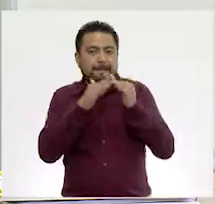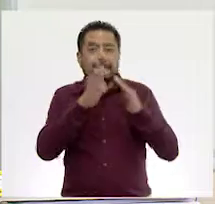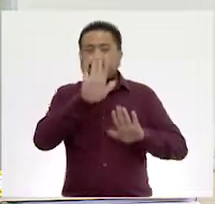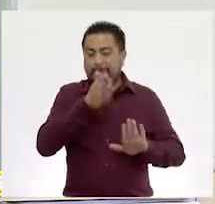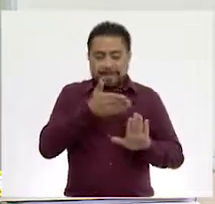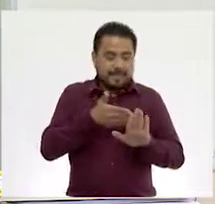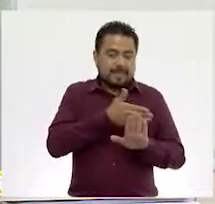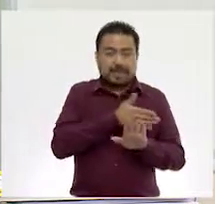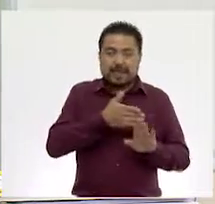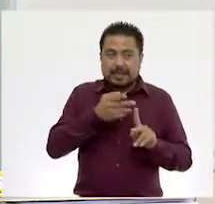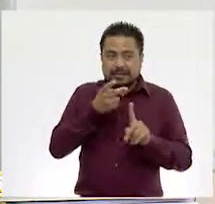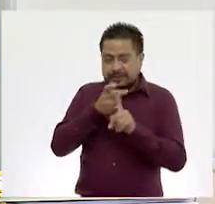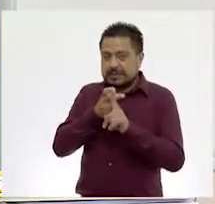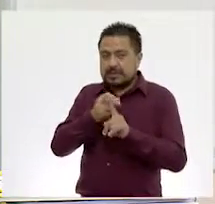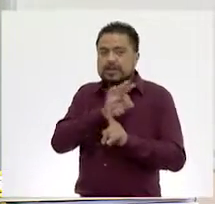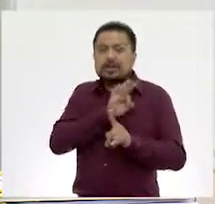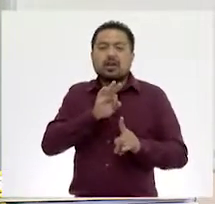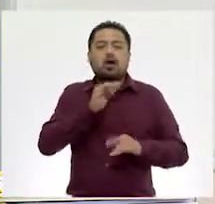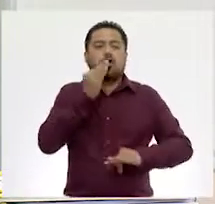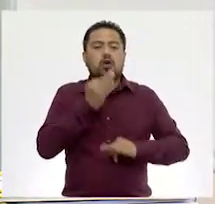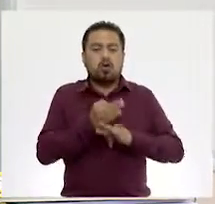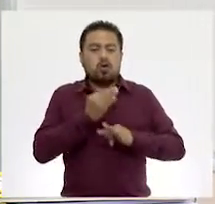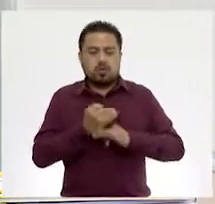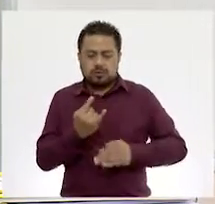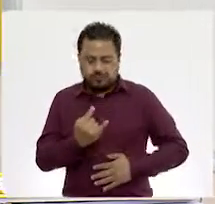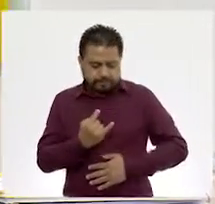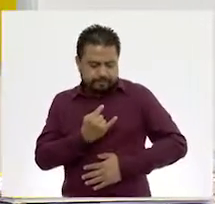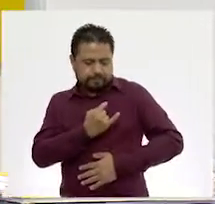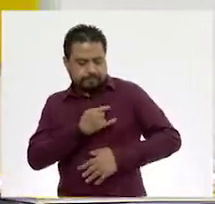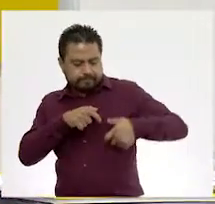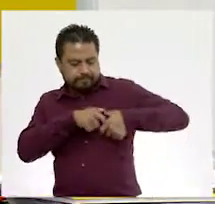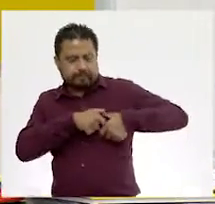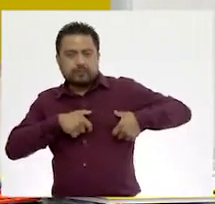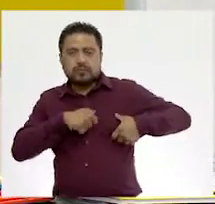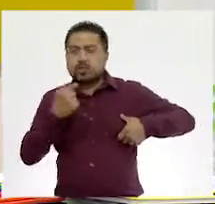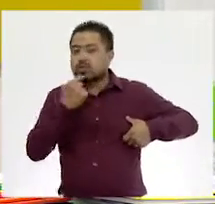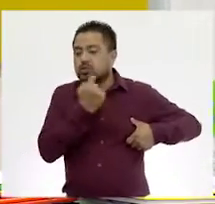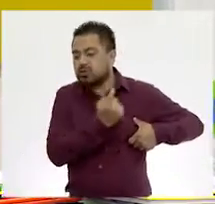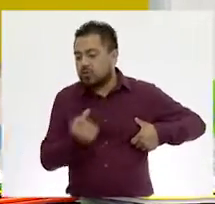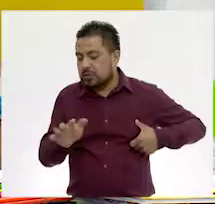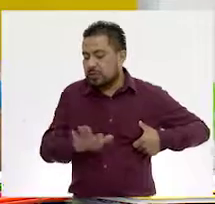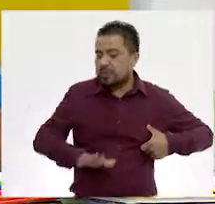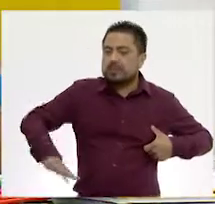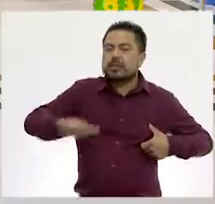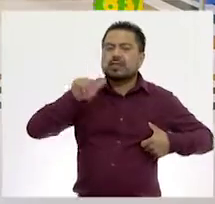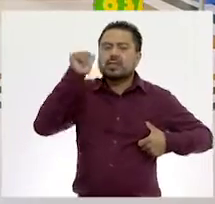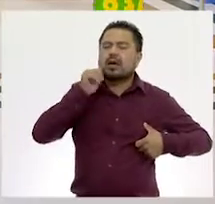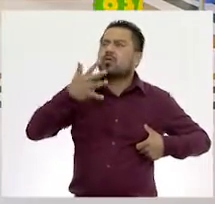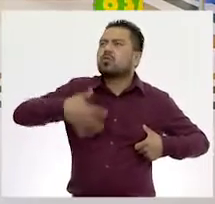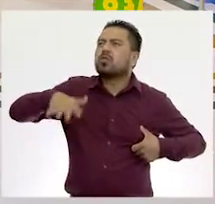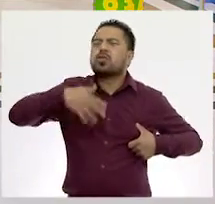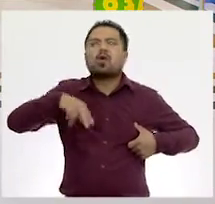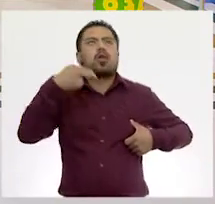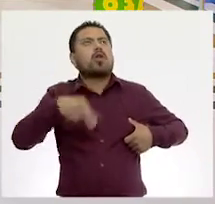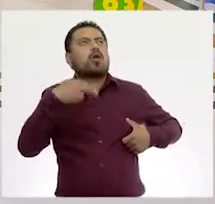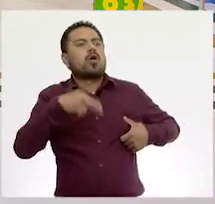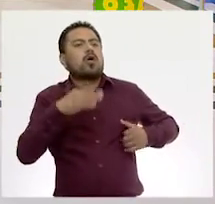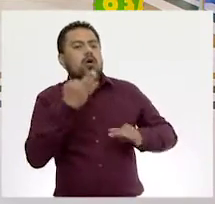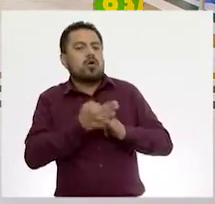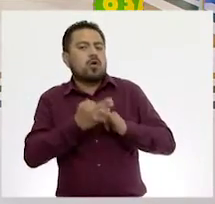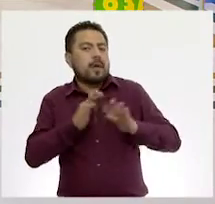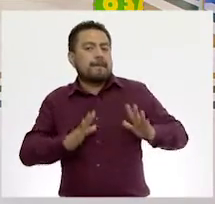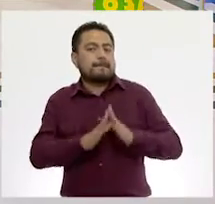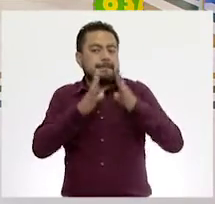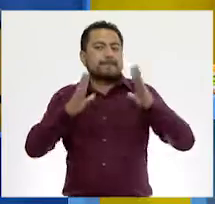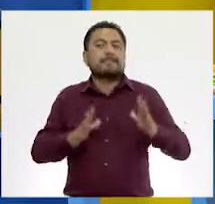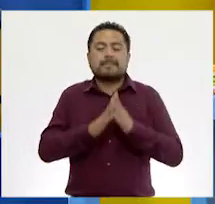antes de eso, quiero que nos pongamos nuestro gafete porque recordemos que los niños siempre buscan el nombre de los que estamos